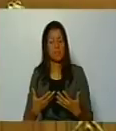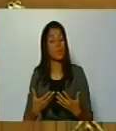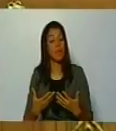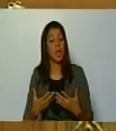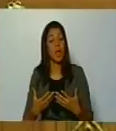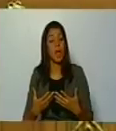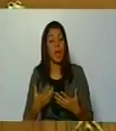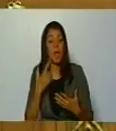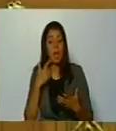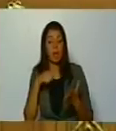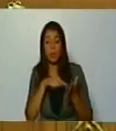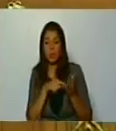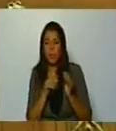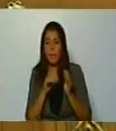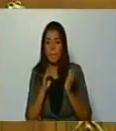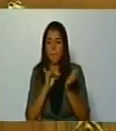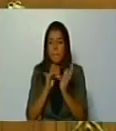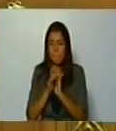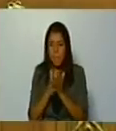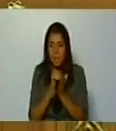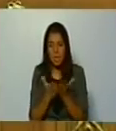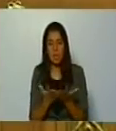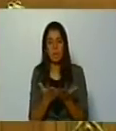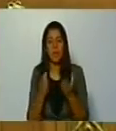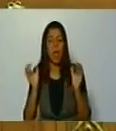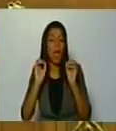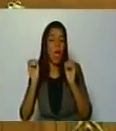algún pasaje bíblico o del budismo